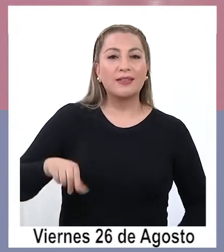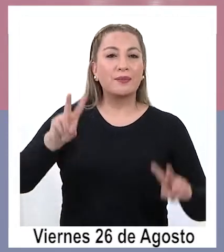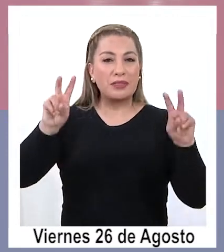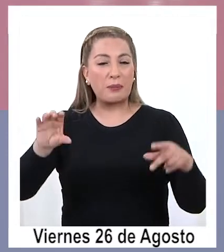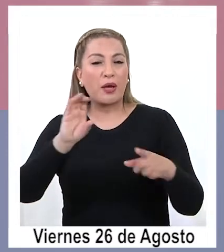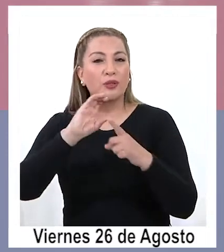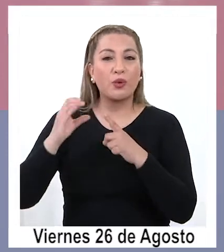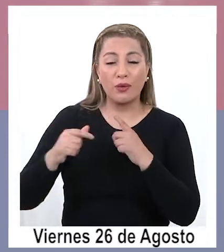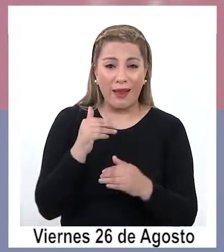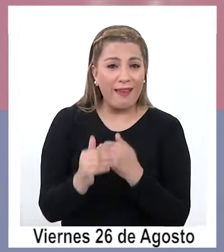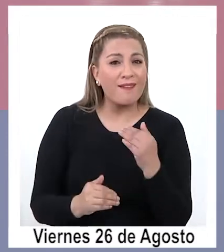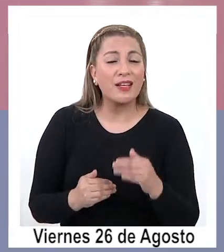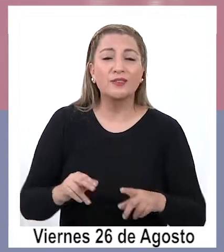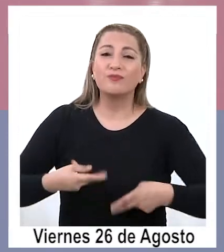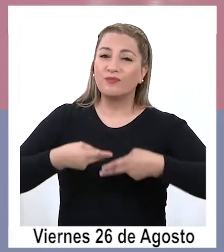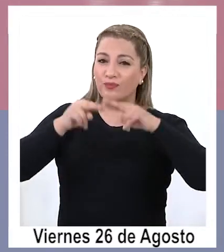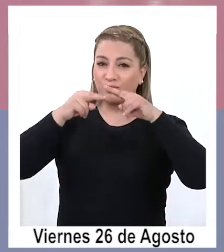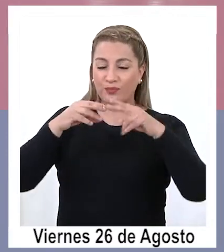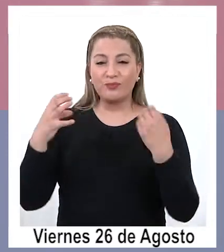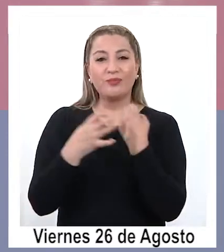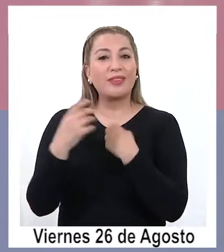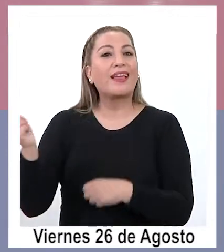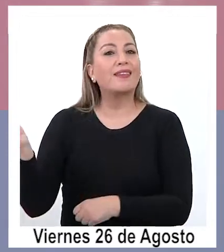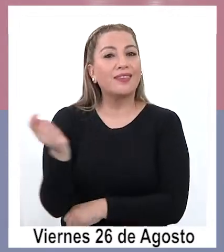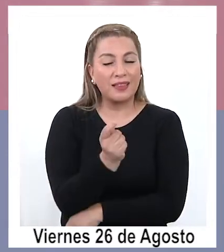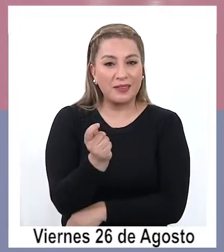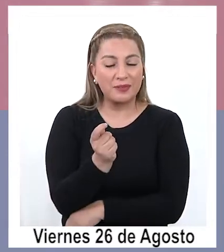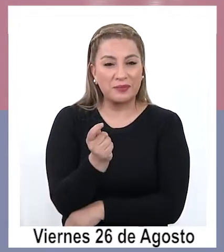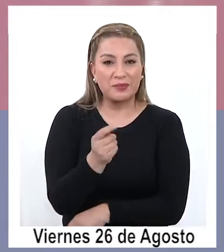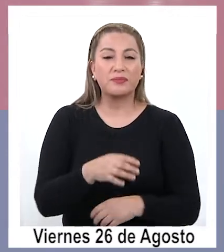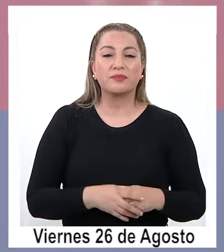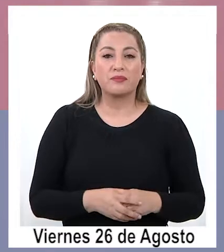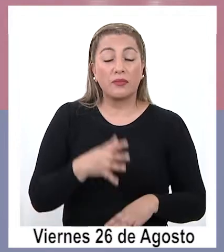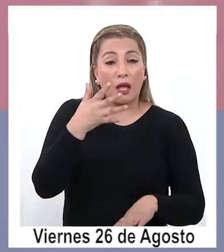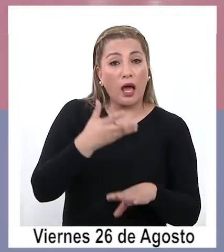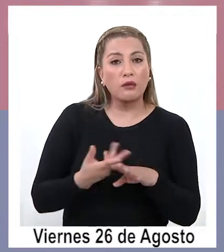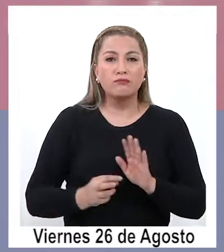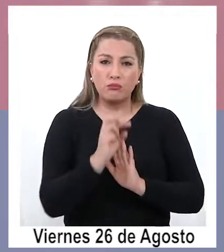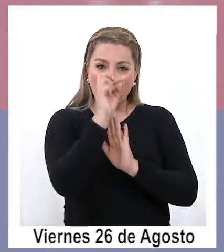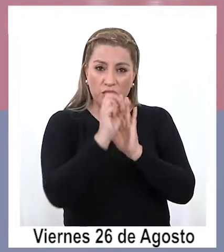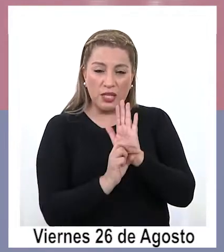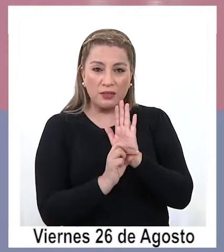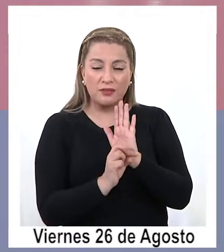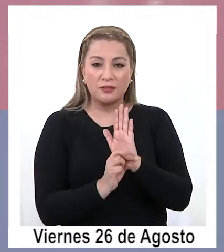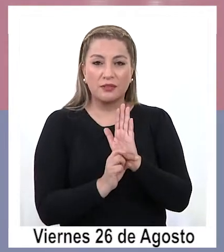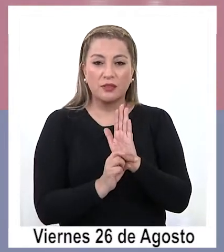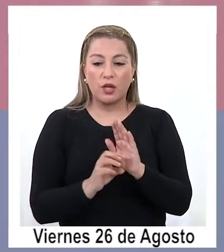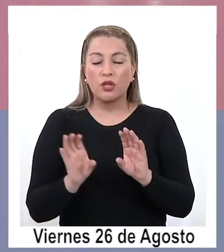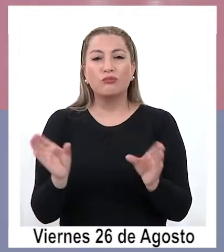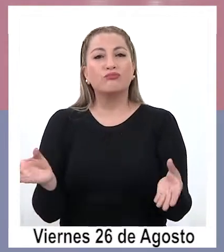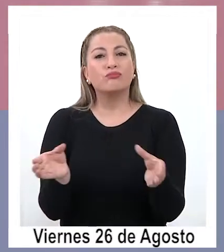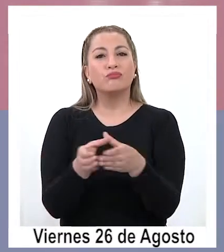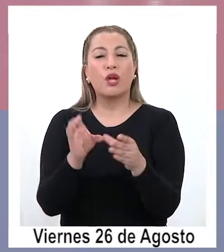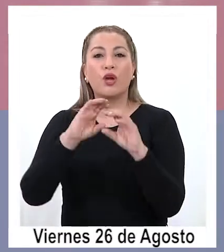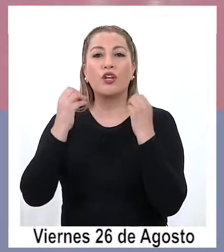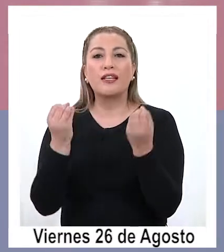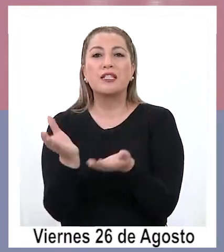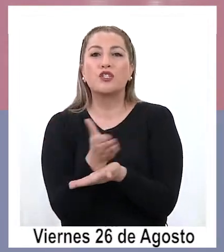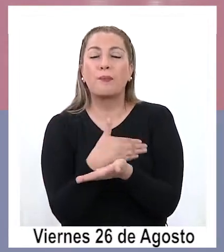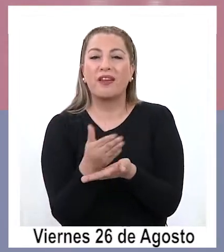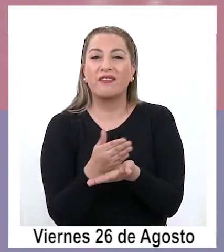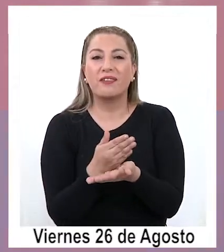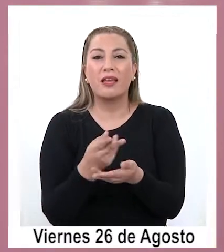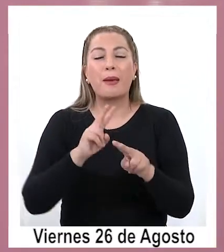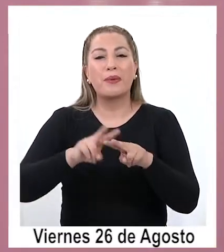cultural que saca adelante infraestructuras para la región de Tarapacá existen proyectos también de organizaciones para poder